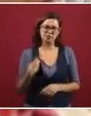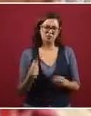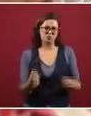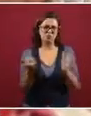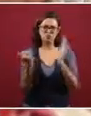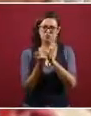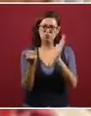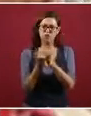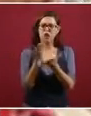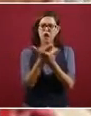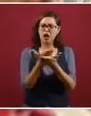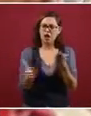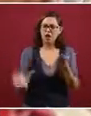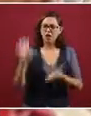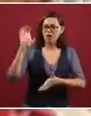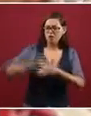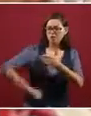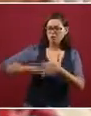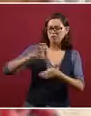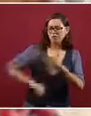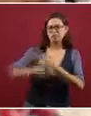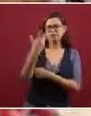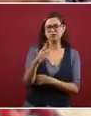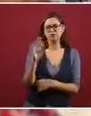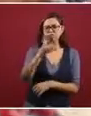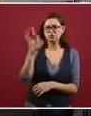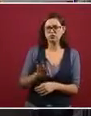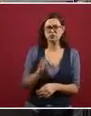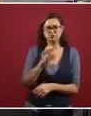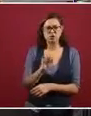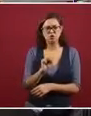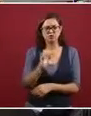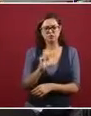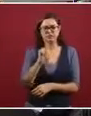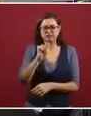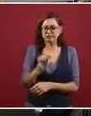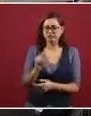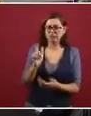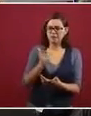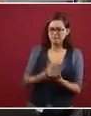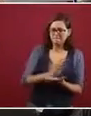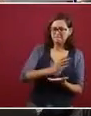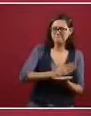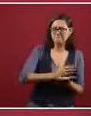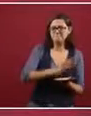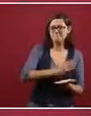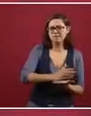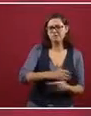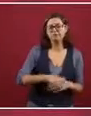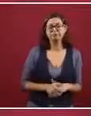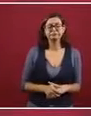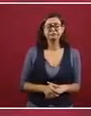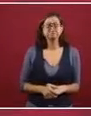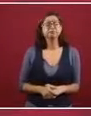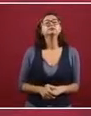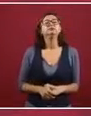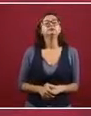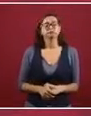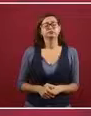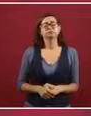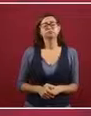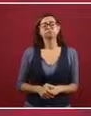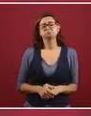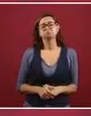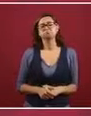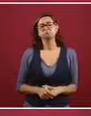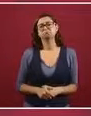el 10% de sus ingresos de manera inefectiva. Bueno, hay que esperar a